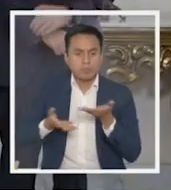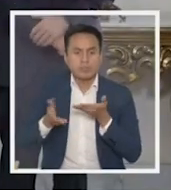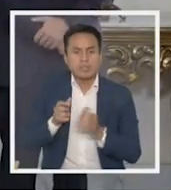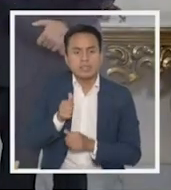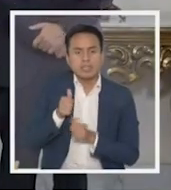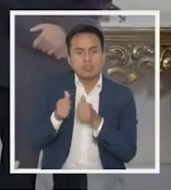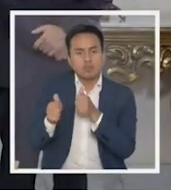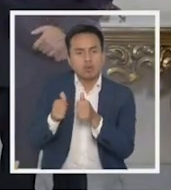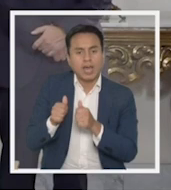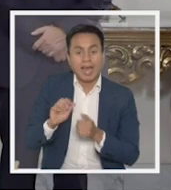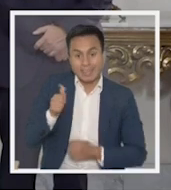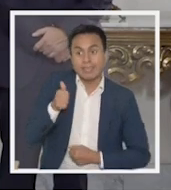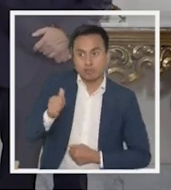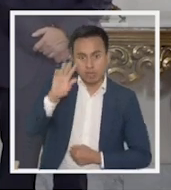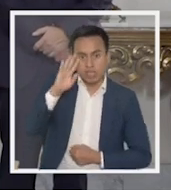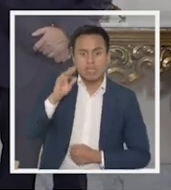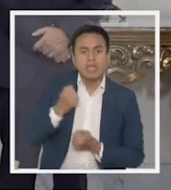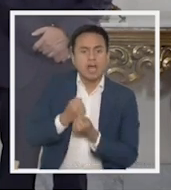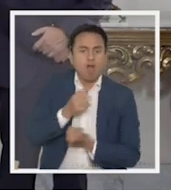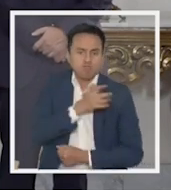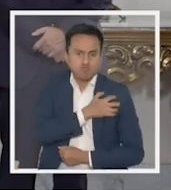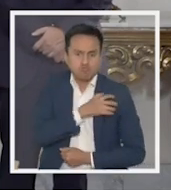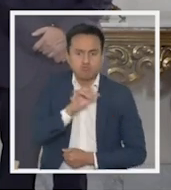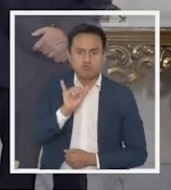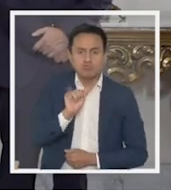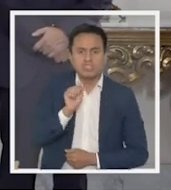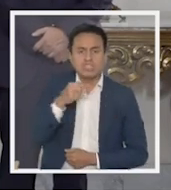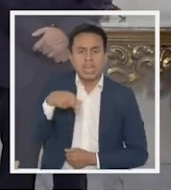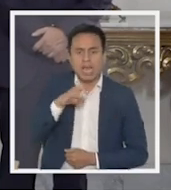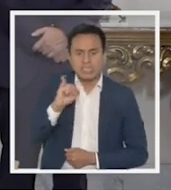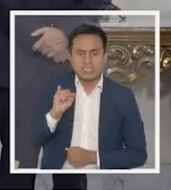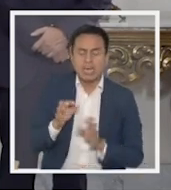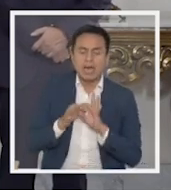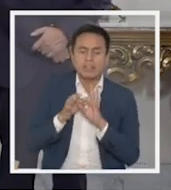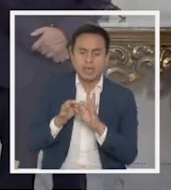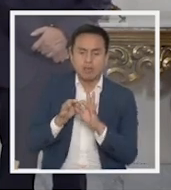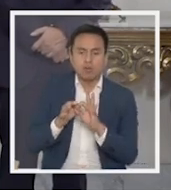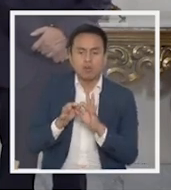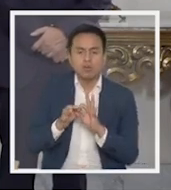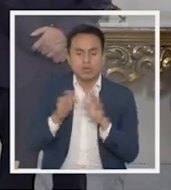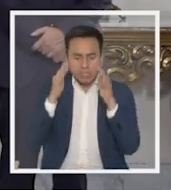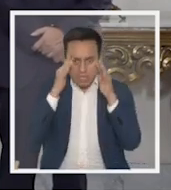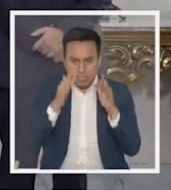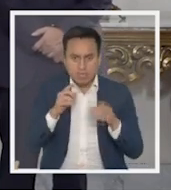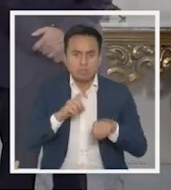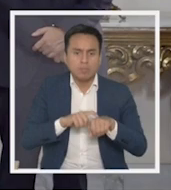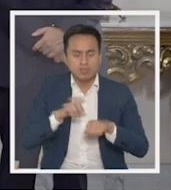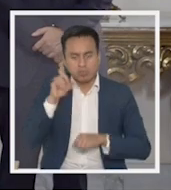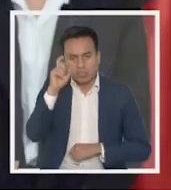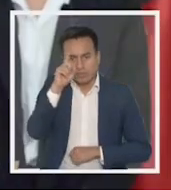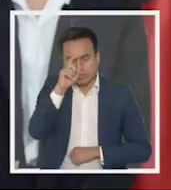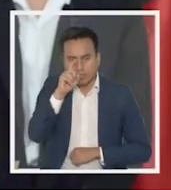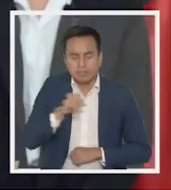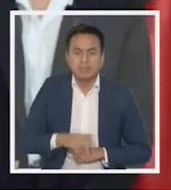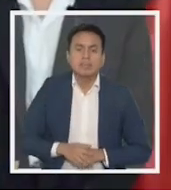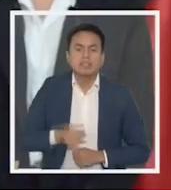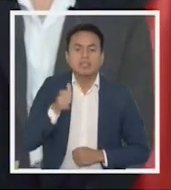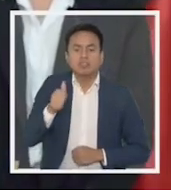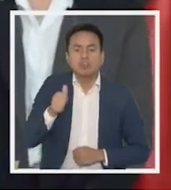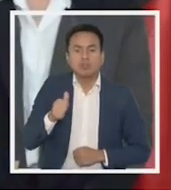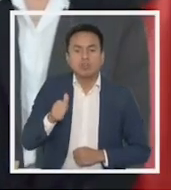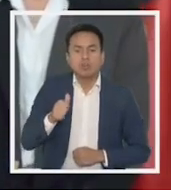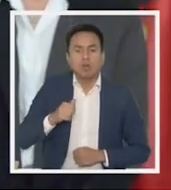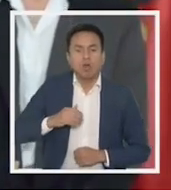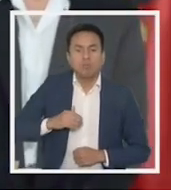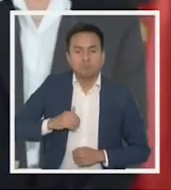a quien agradezco su entereza en estos momentos difíciles, con el director de la Policía de Investigaciones y